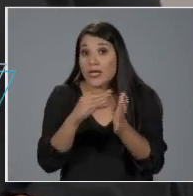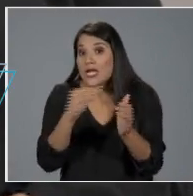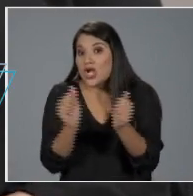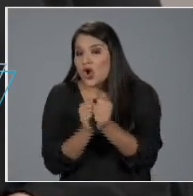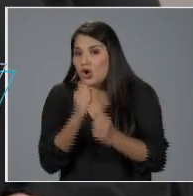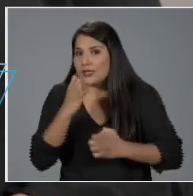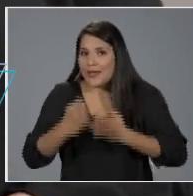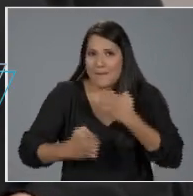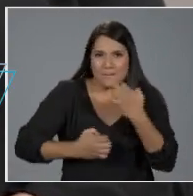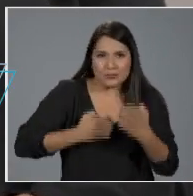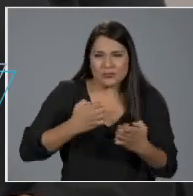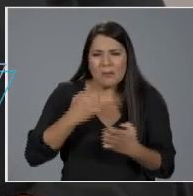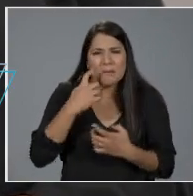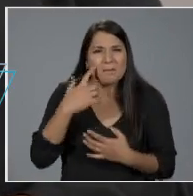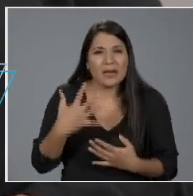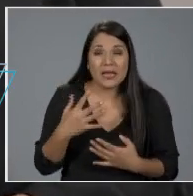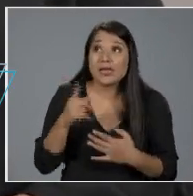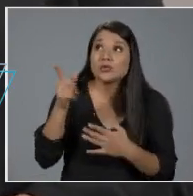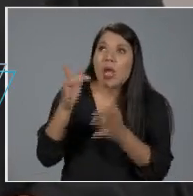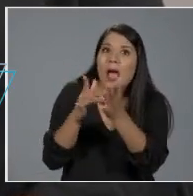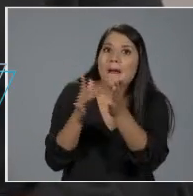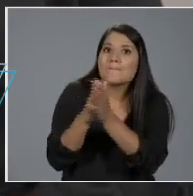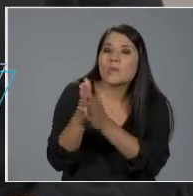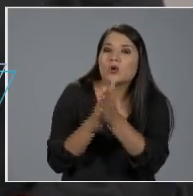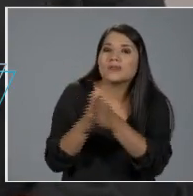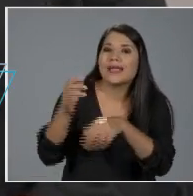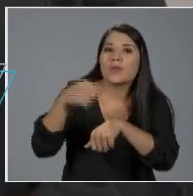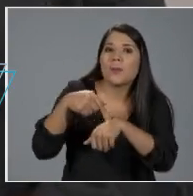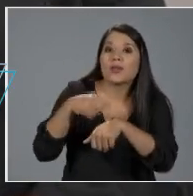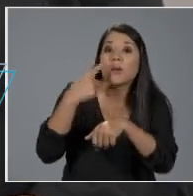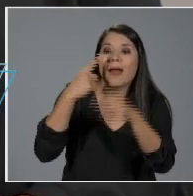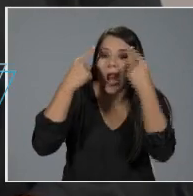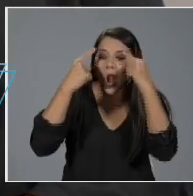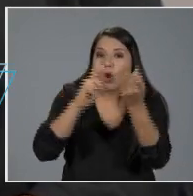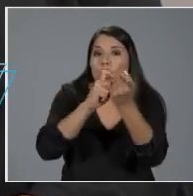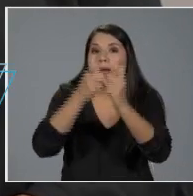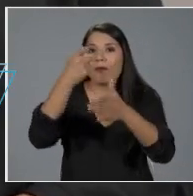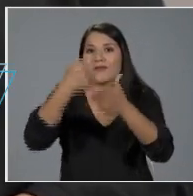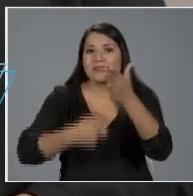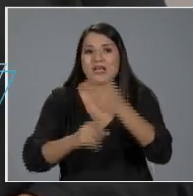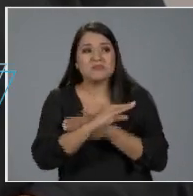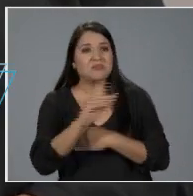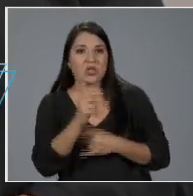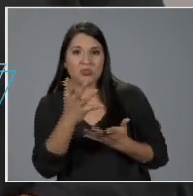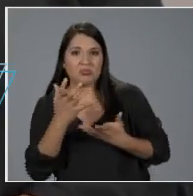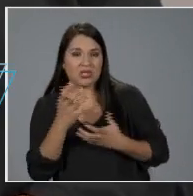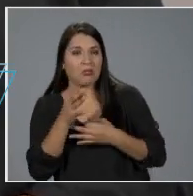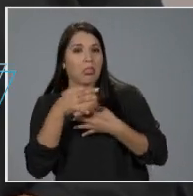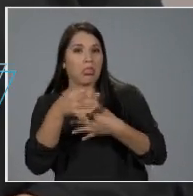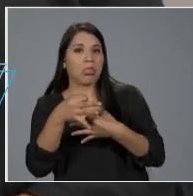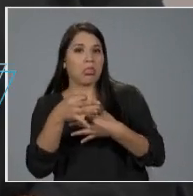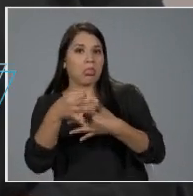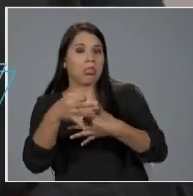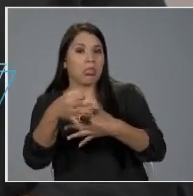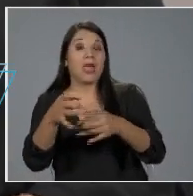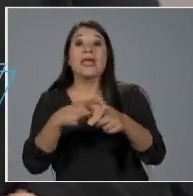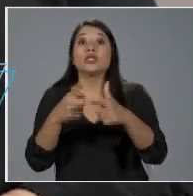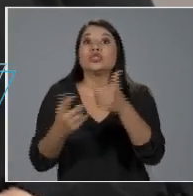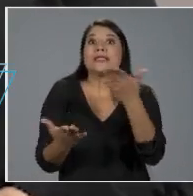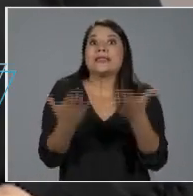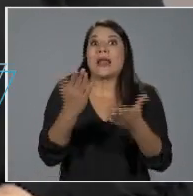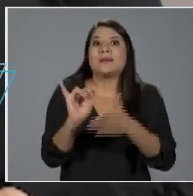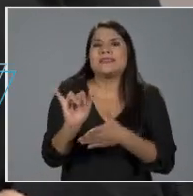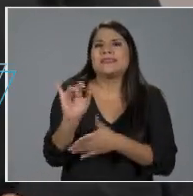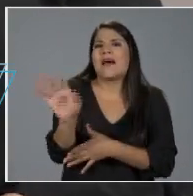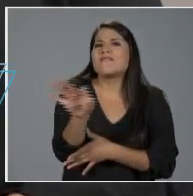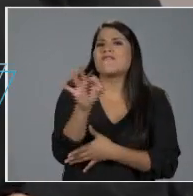que llega, para aprovechar ese momento para generar la reforma fiscal, y no se quiso hacer. Entonces tal vez esto es una